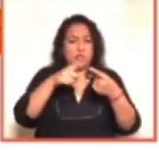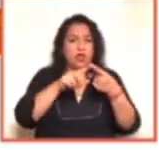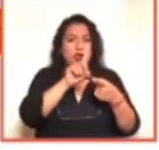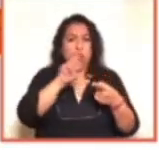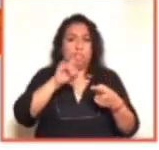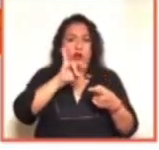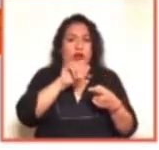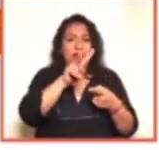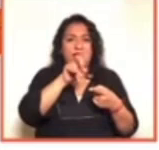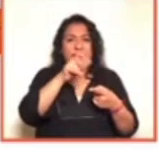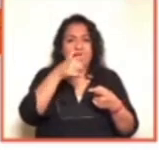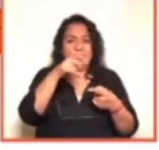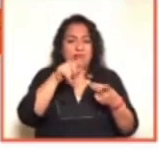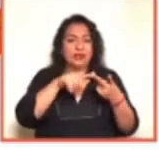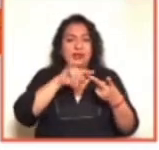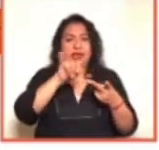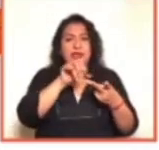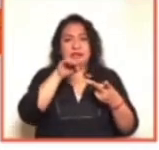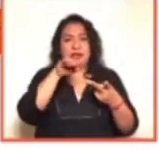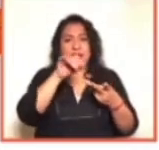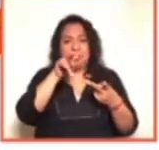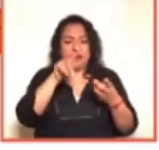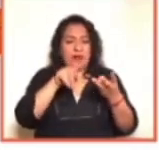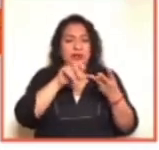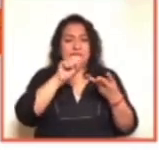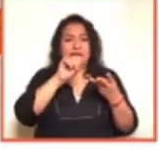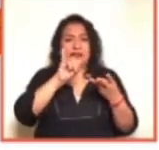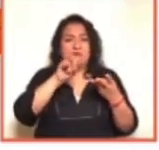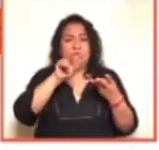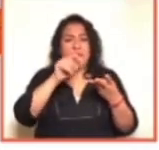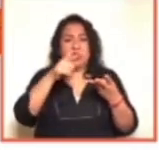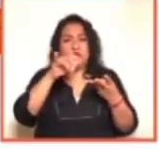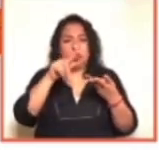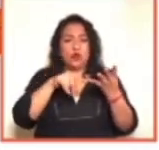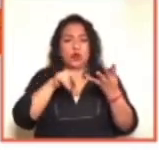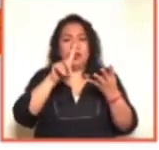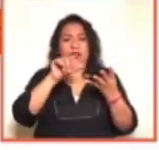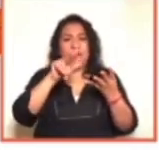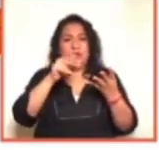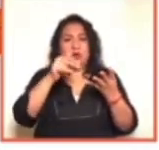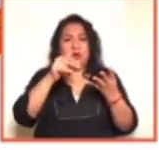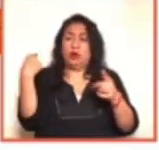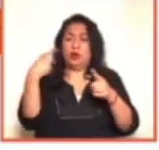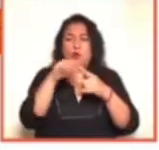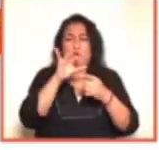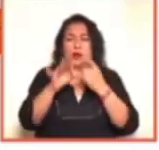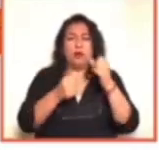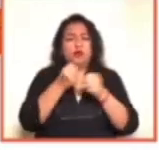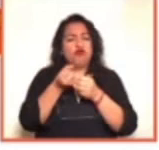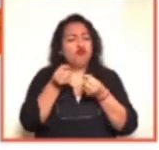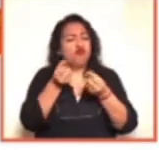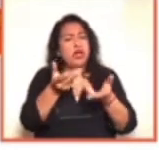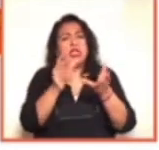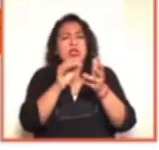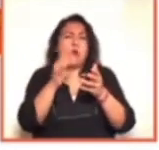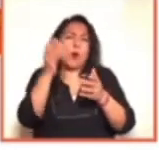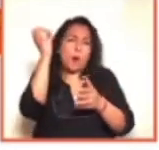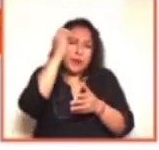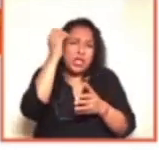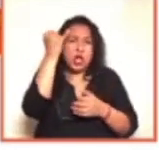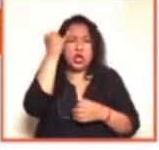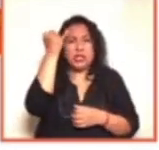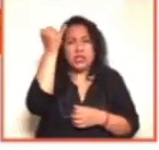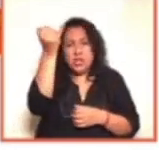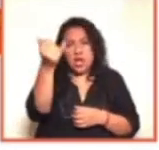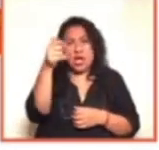Diego, Yasmina Barrera, Silvia Giorgiuli y David Huerta, quienes en los últimos años han aportado sus comentarios, sus ideas a este